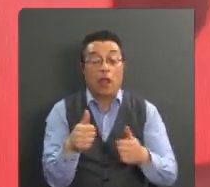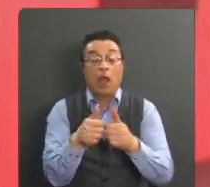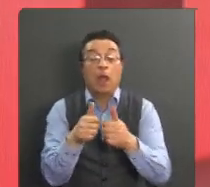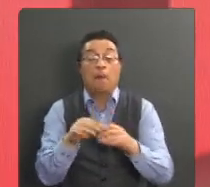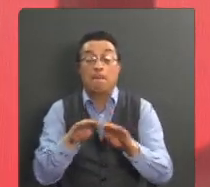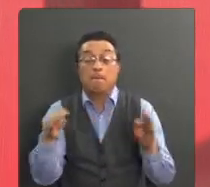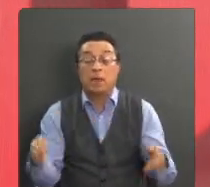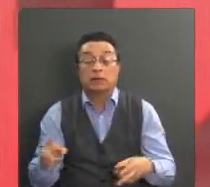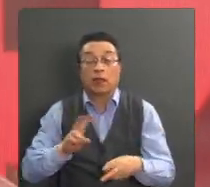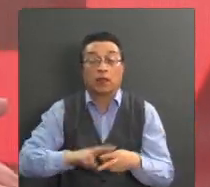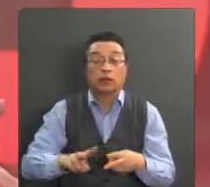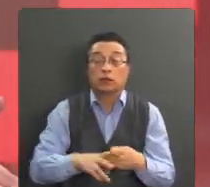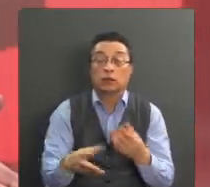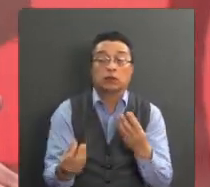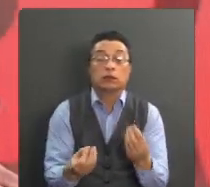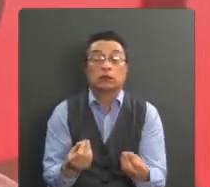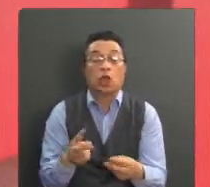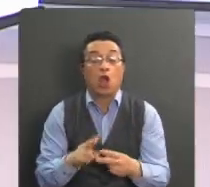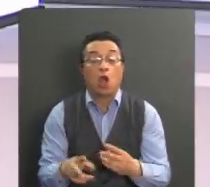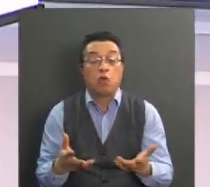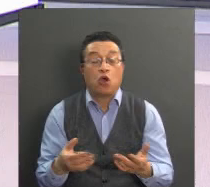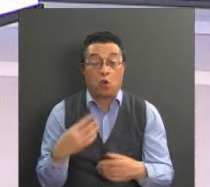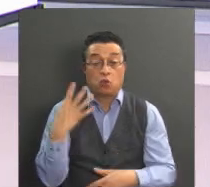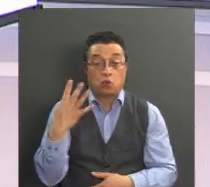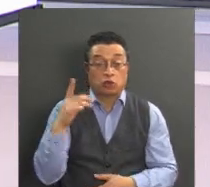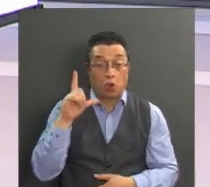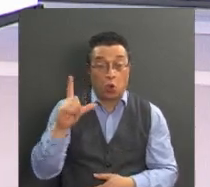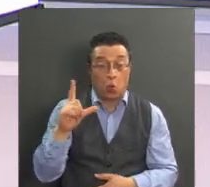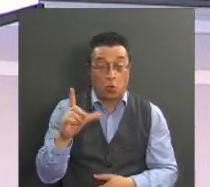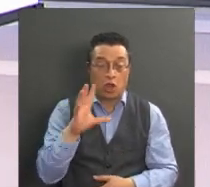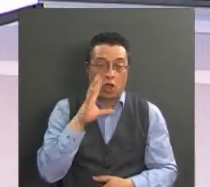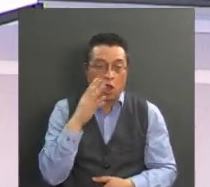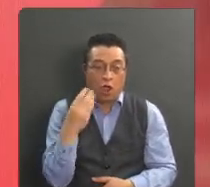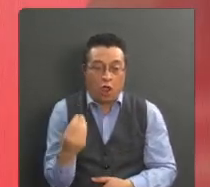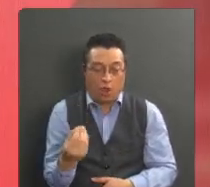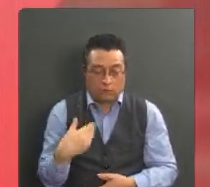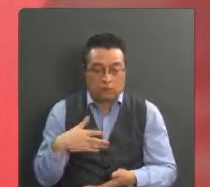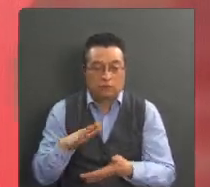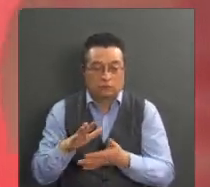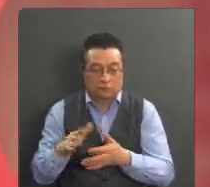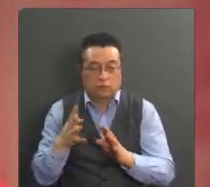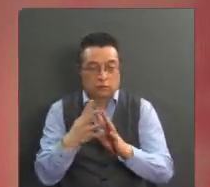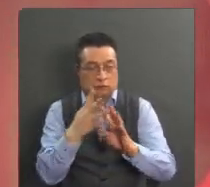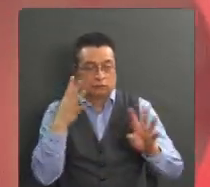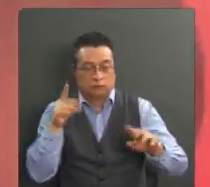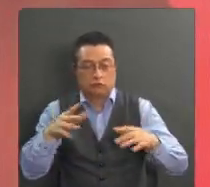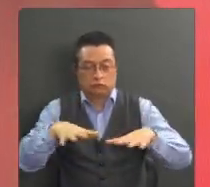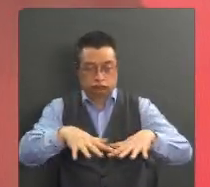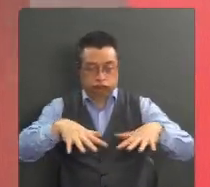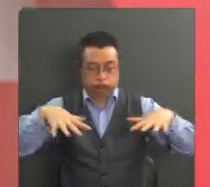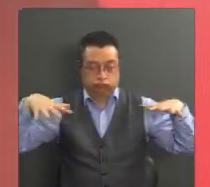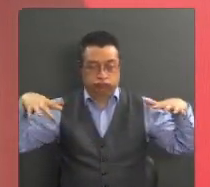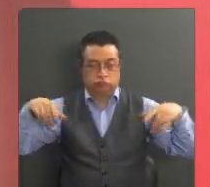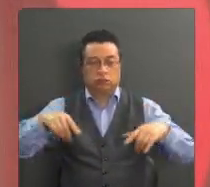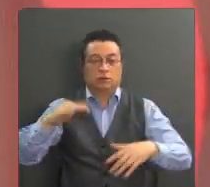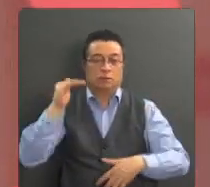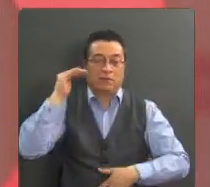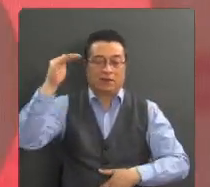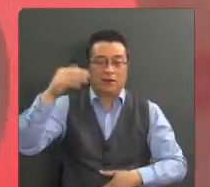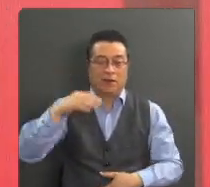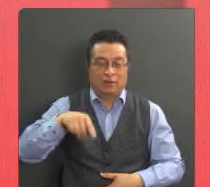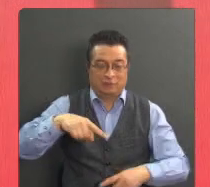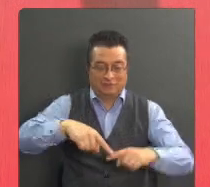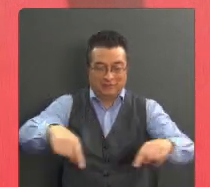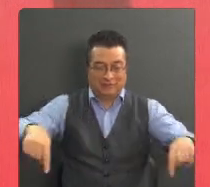¿Subsidio del pase? ¿Sí? Porque el 4 de julio evidentemente va a haber una ceremonia, al menos en el Salón de Honor, la que va a ser la principal,